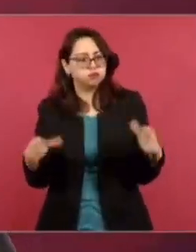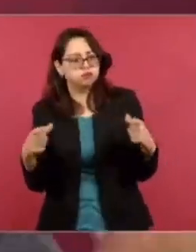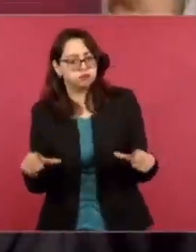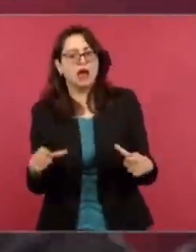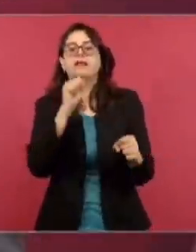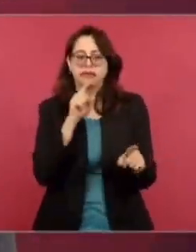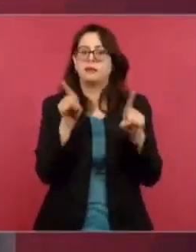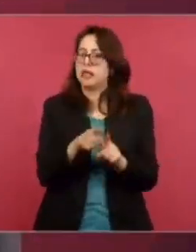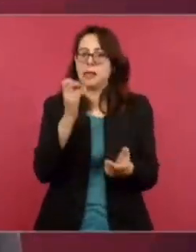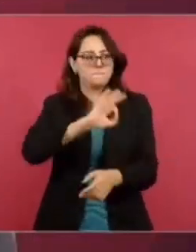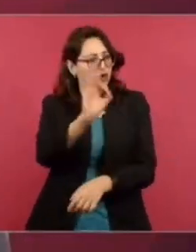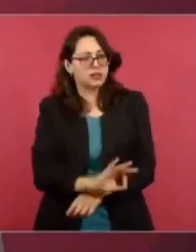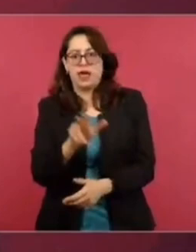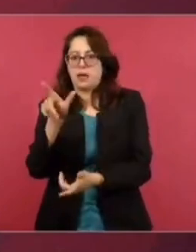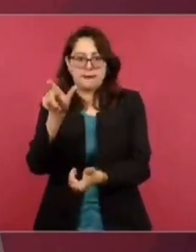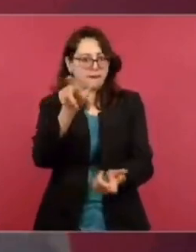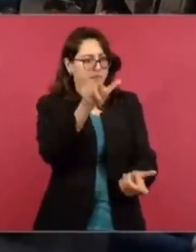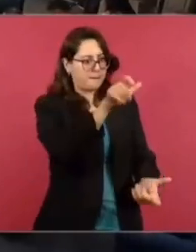los fondos